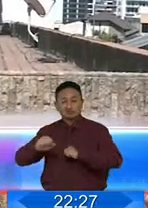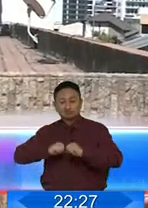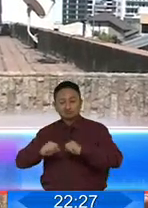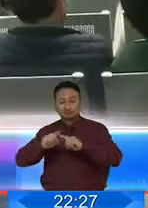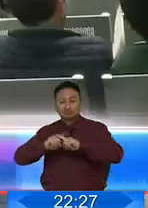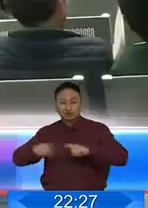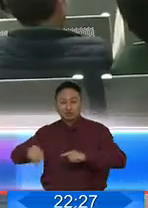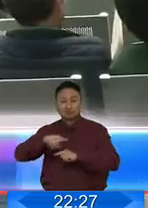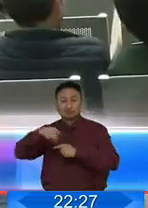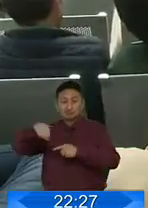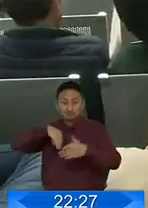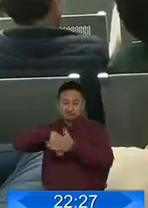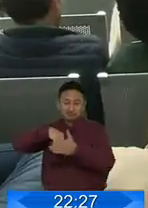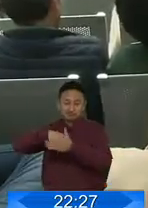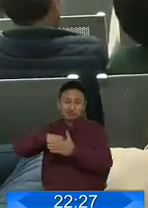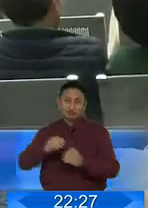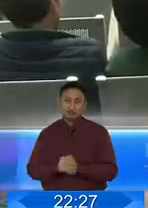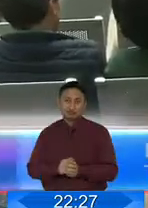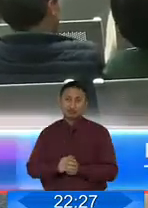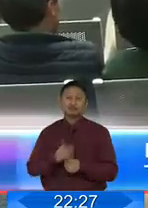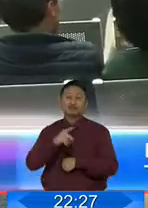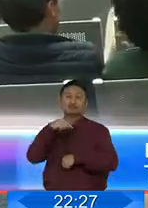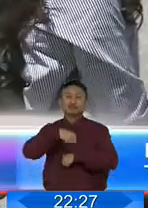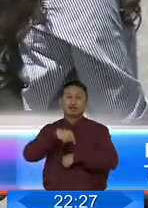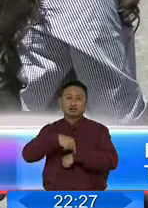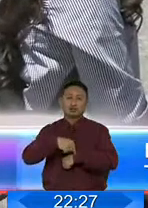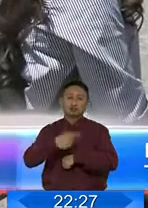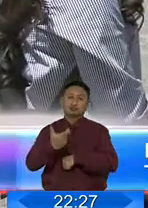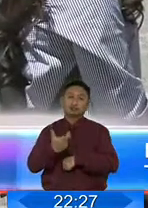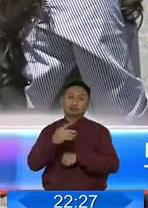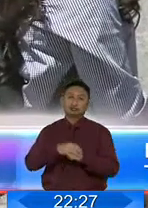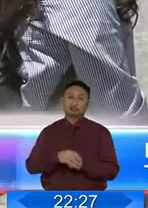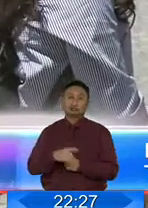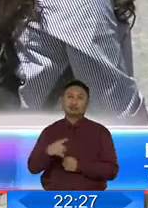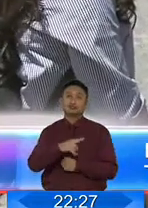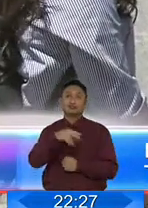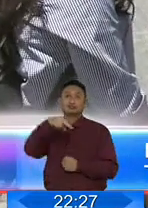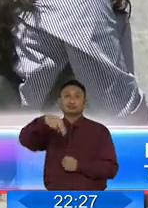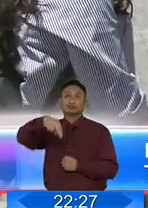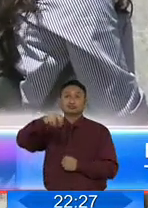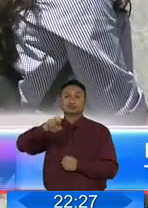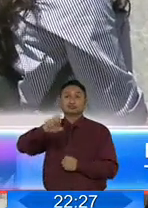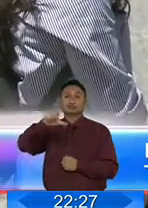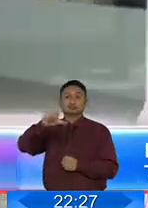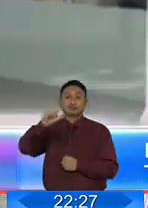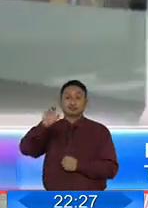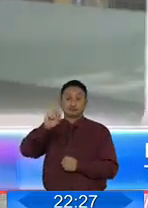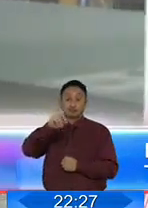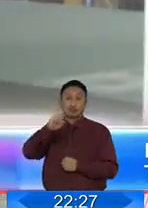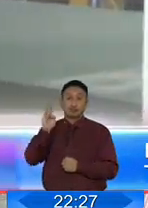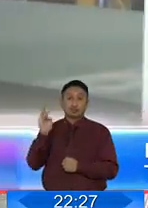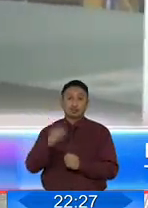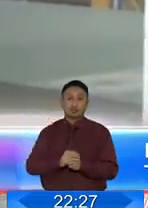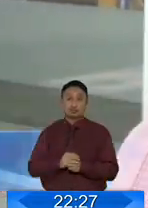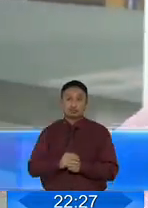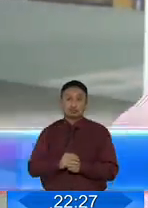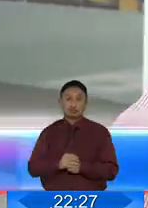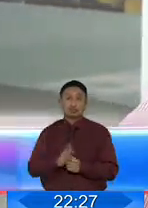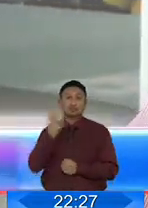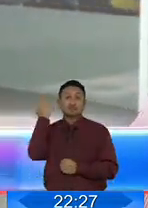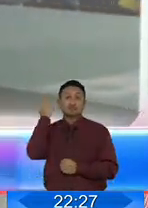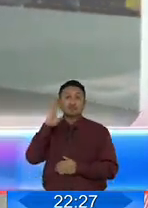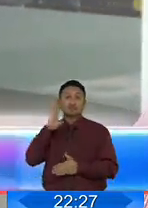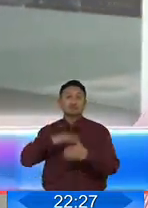muchos problemas. También el periodo de tiempo impuesto es otro factor. Esto fue lo que le ocurrió a don Nelson Fermín y su esposa. La fecha tope era